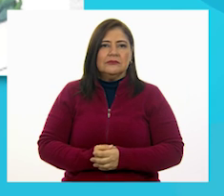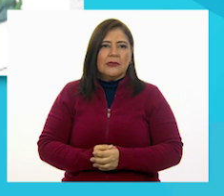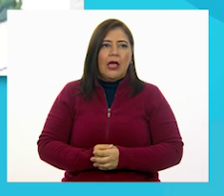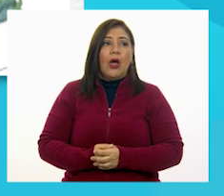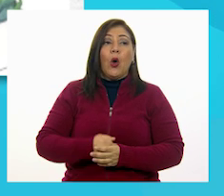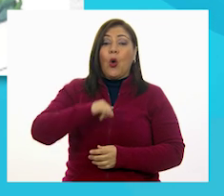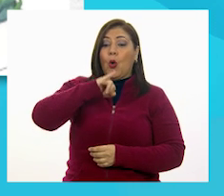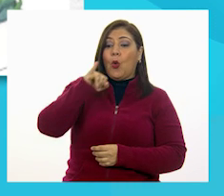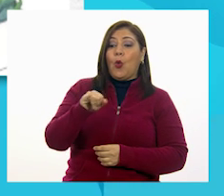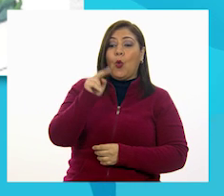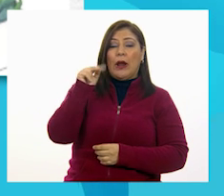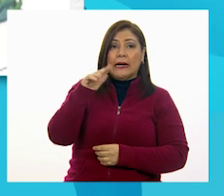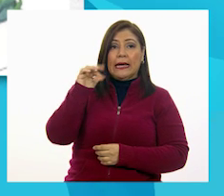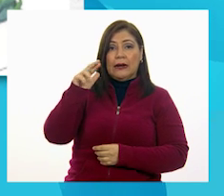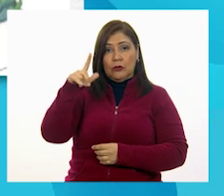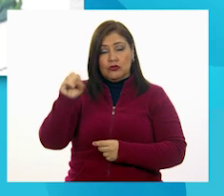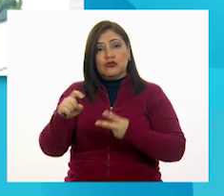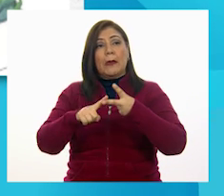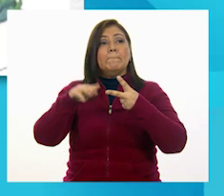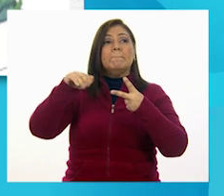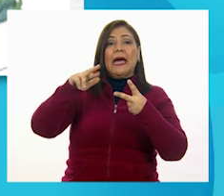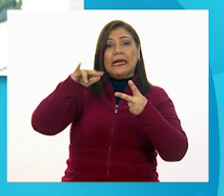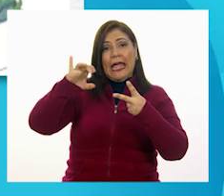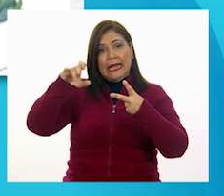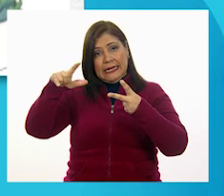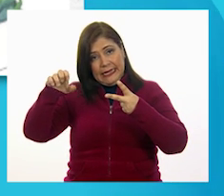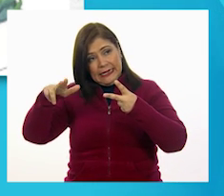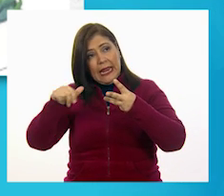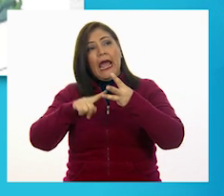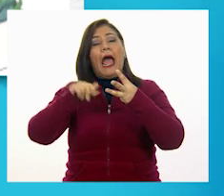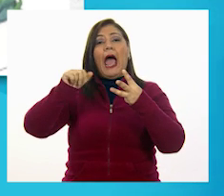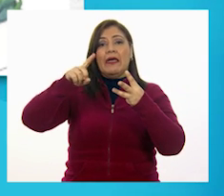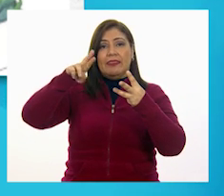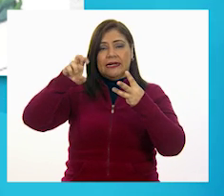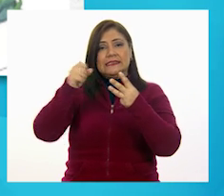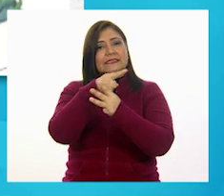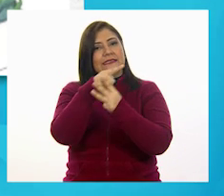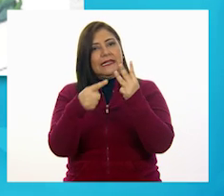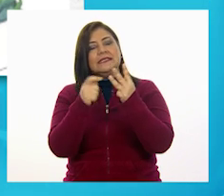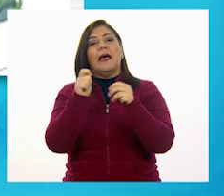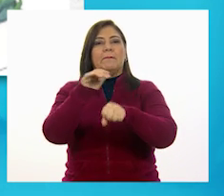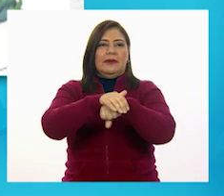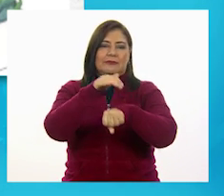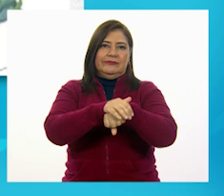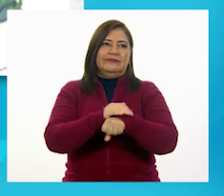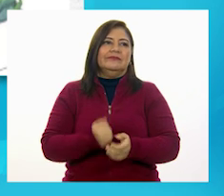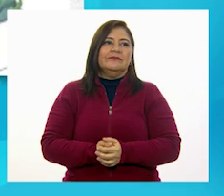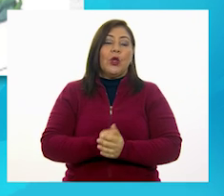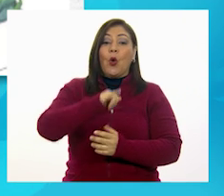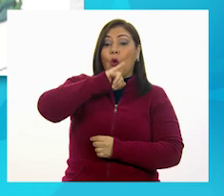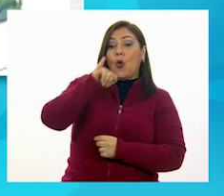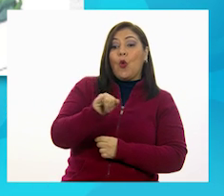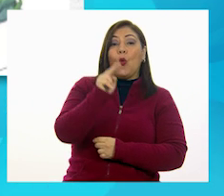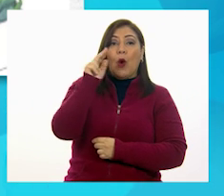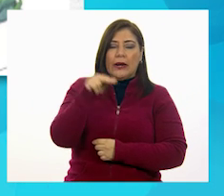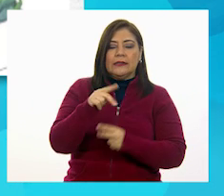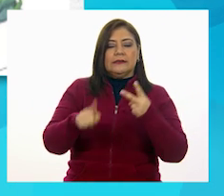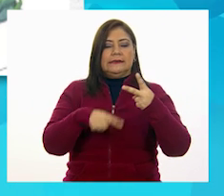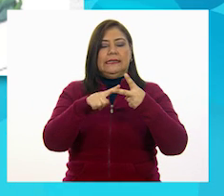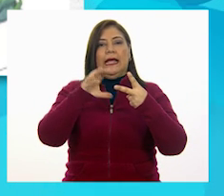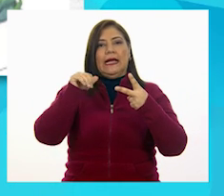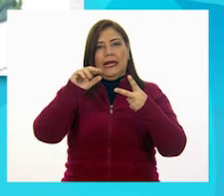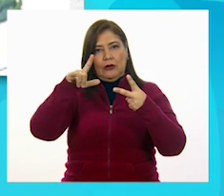Juan Carlos, María Elena y Andrés son amigos. Juan,